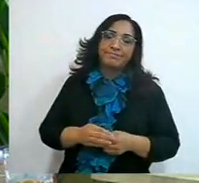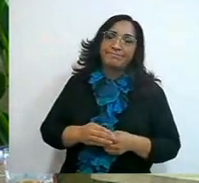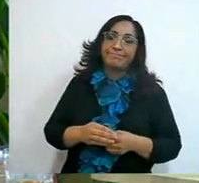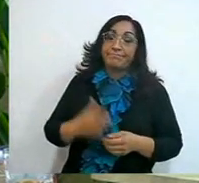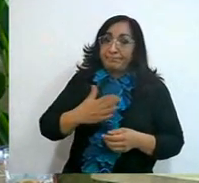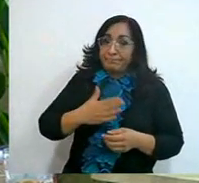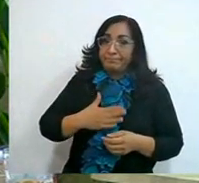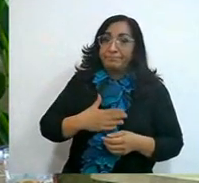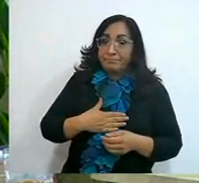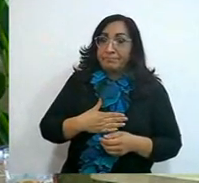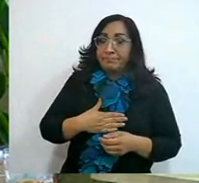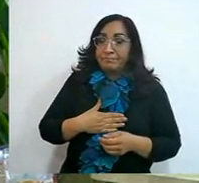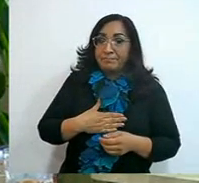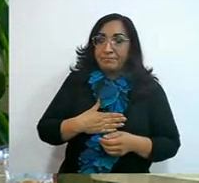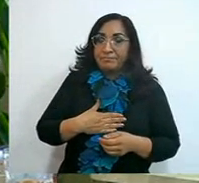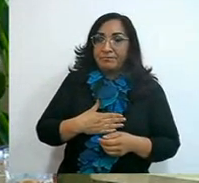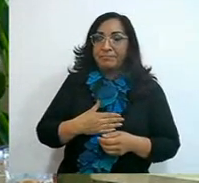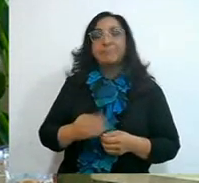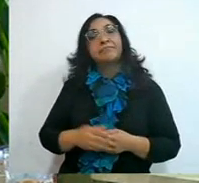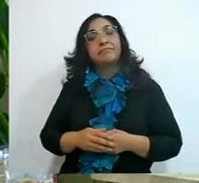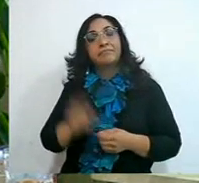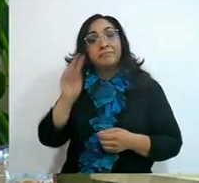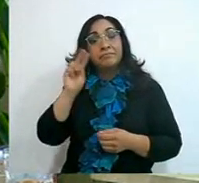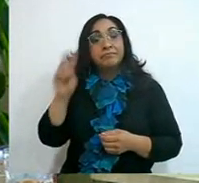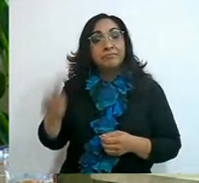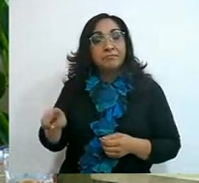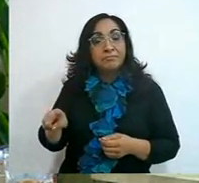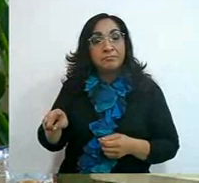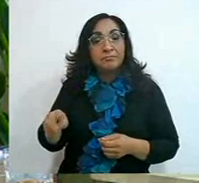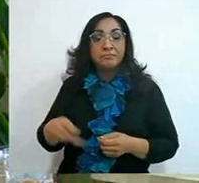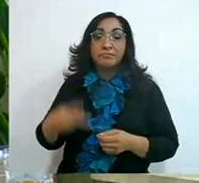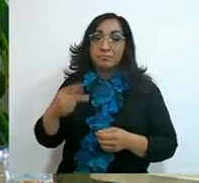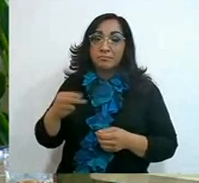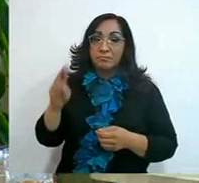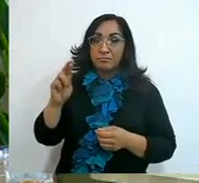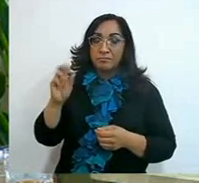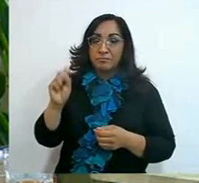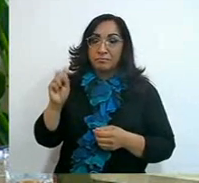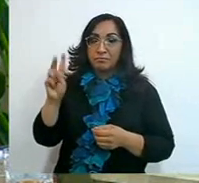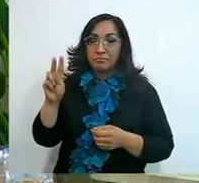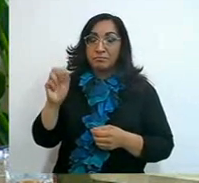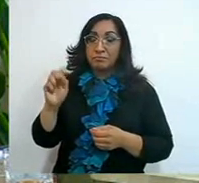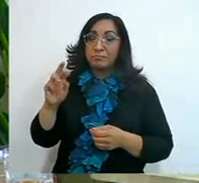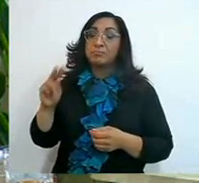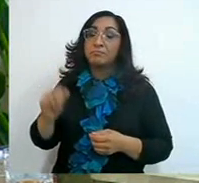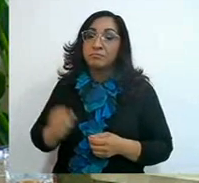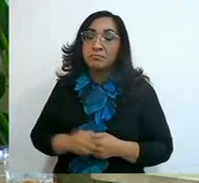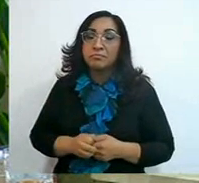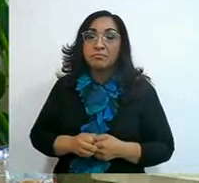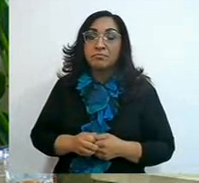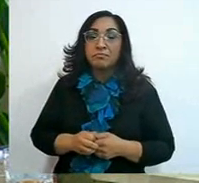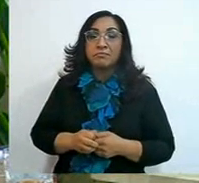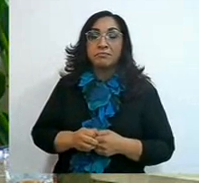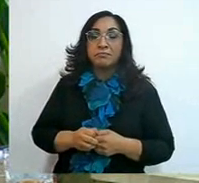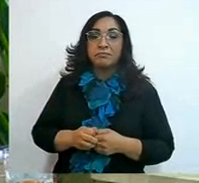Mire, a mí me ha llamado mucho la atención un proverbio. Un proverbio que es el